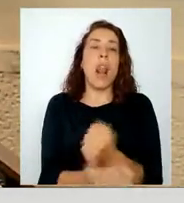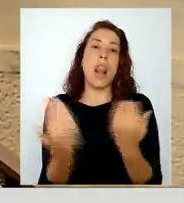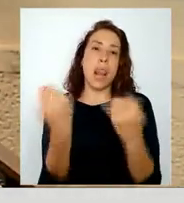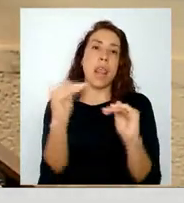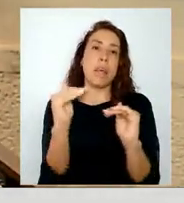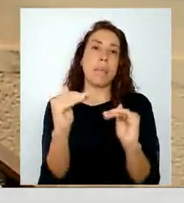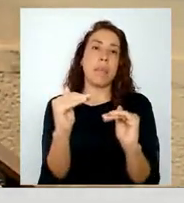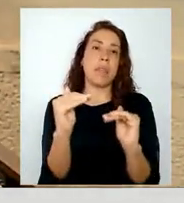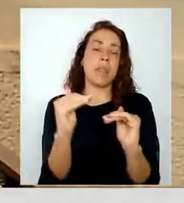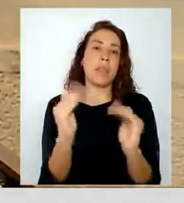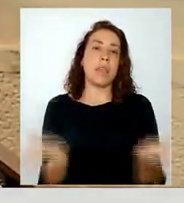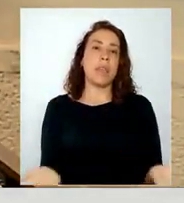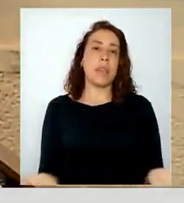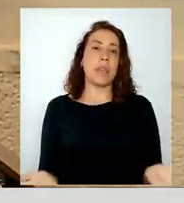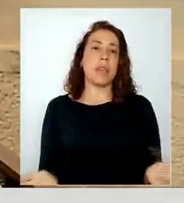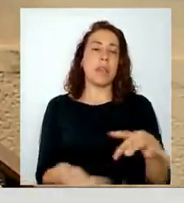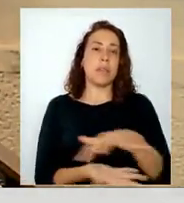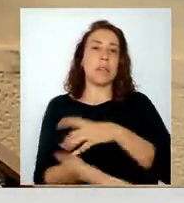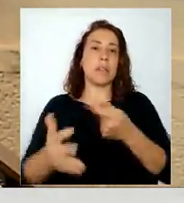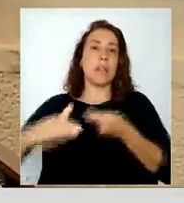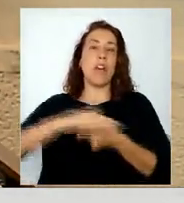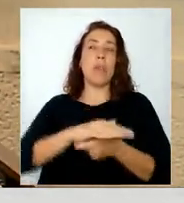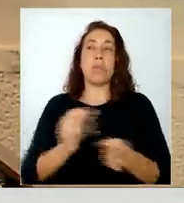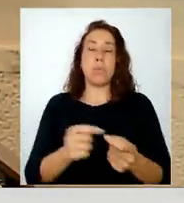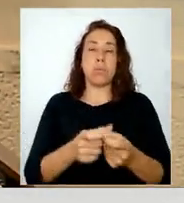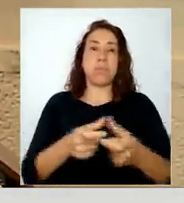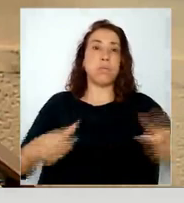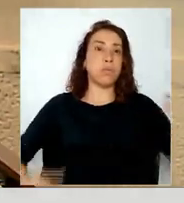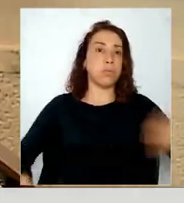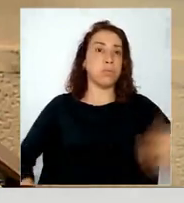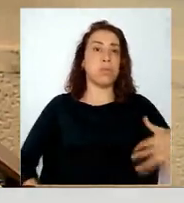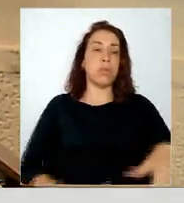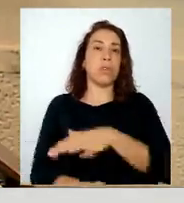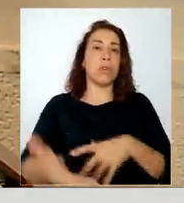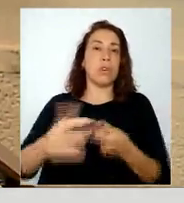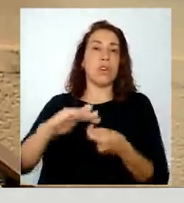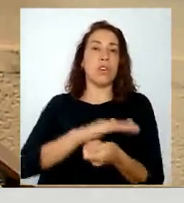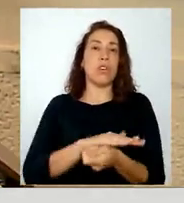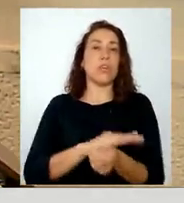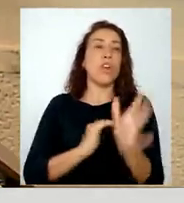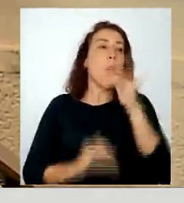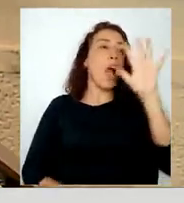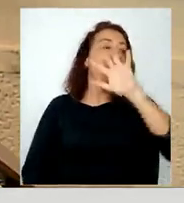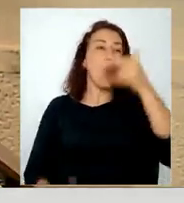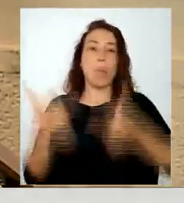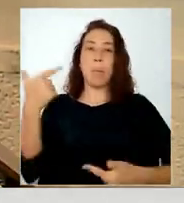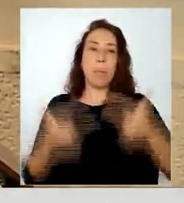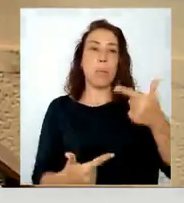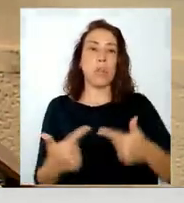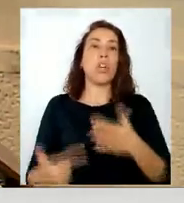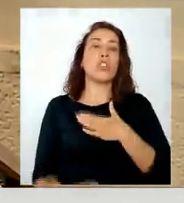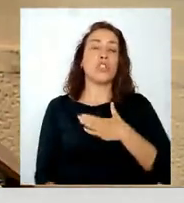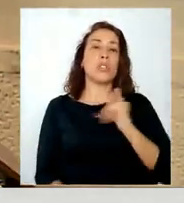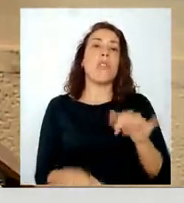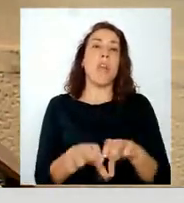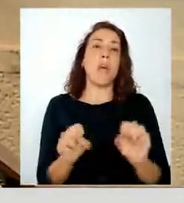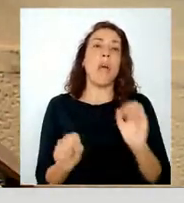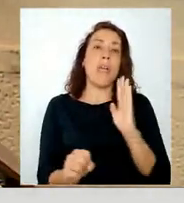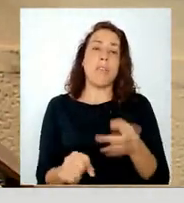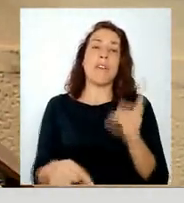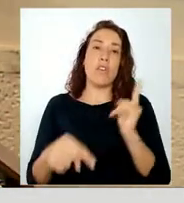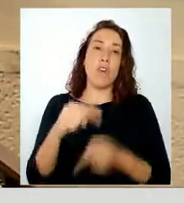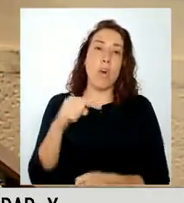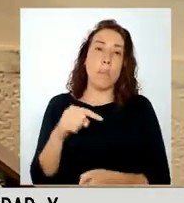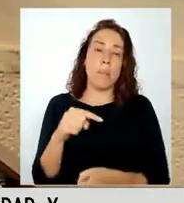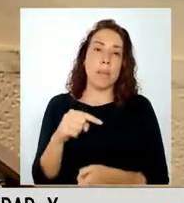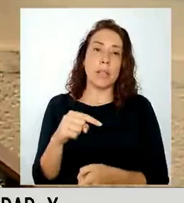corrupción galopante la corrupción presidenta no tiene color político Yo estoy de acuerdo que tenemos que combatirla como sea y quien sea